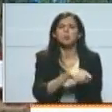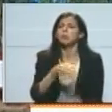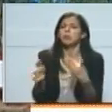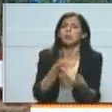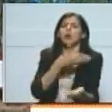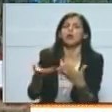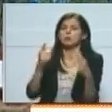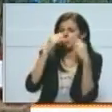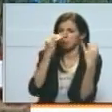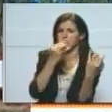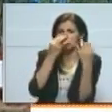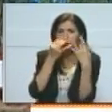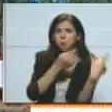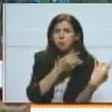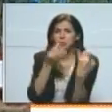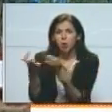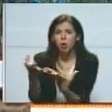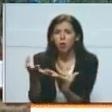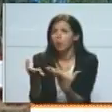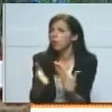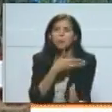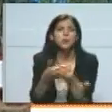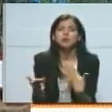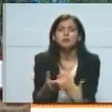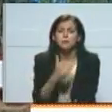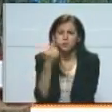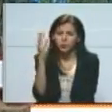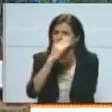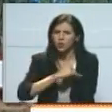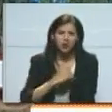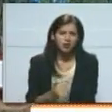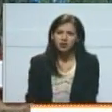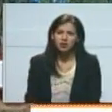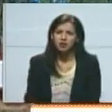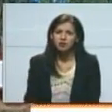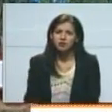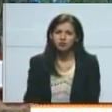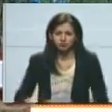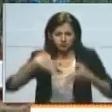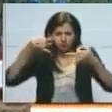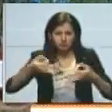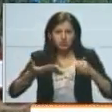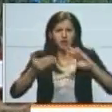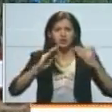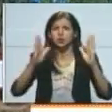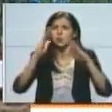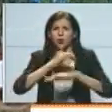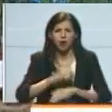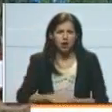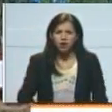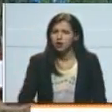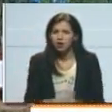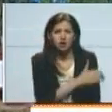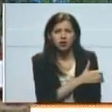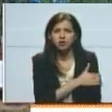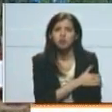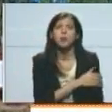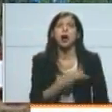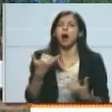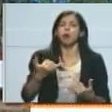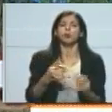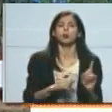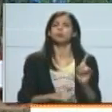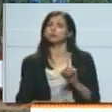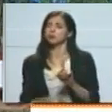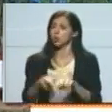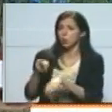nada. Perdieron la vergüenza, perdieron la moral, perdieron la ética. Y después salen a acusar al gobierno.